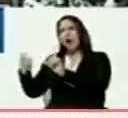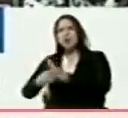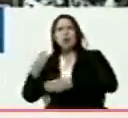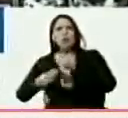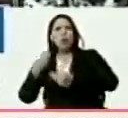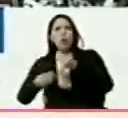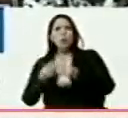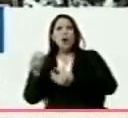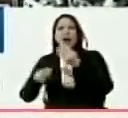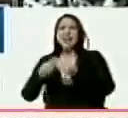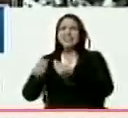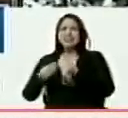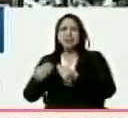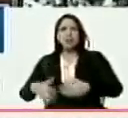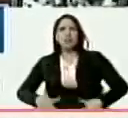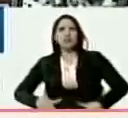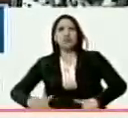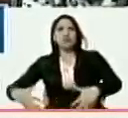hacen florecer al capital.